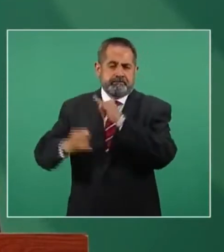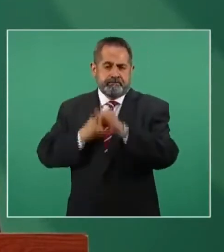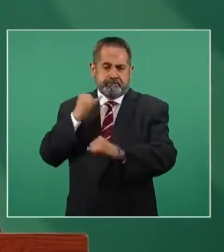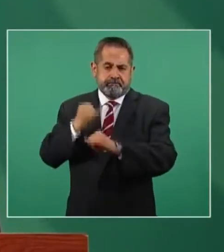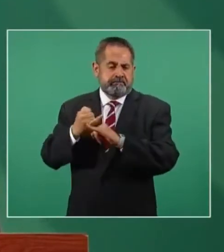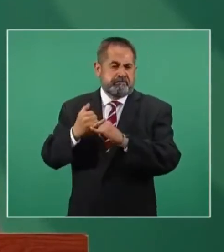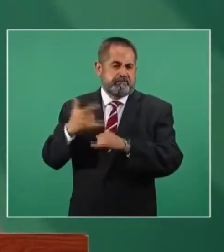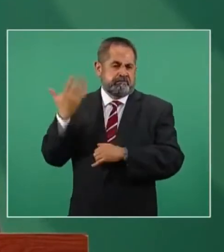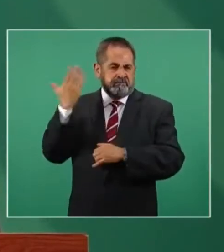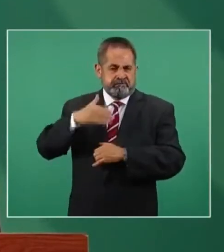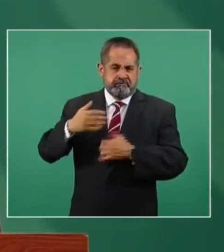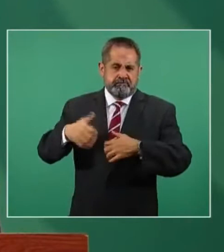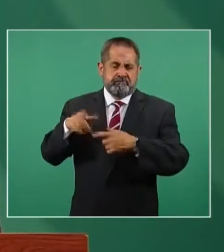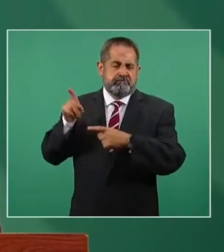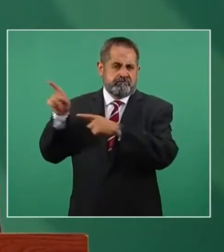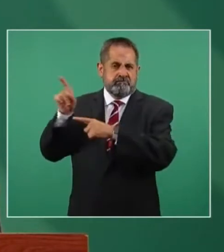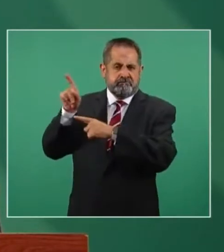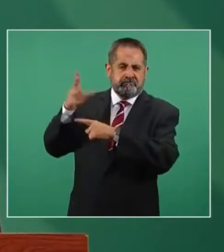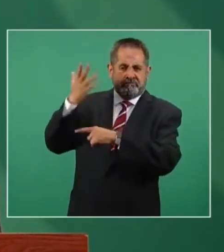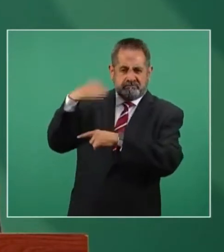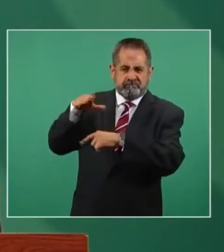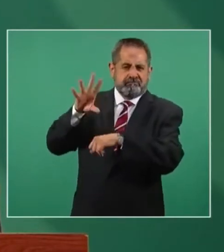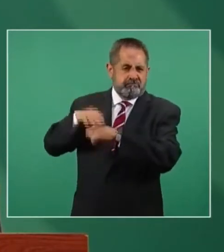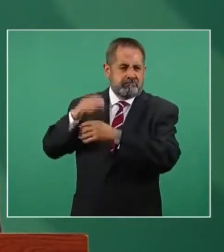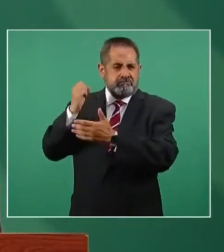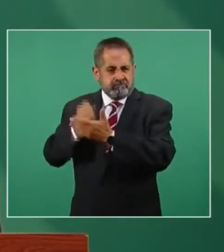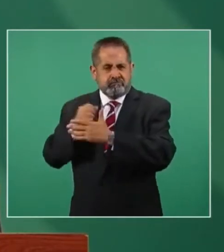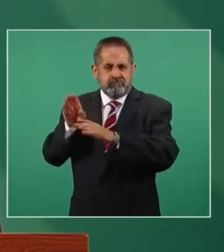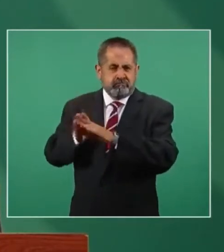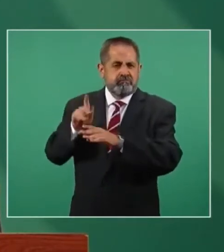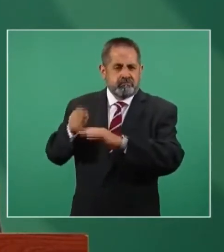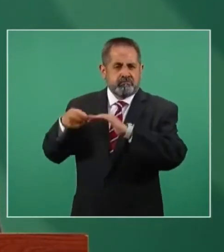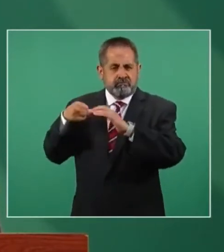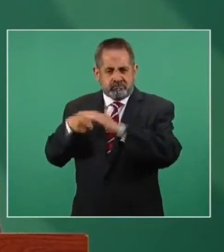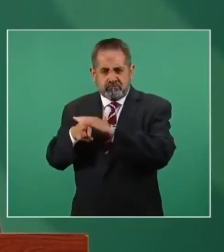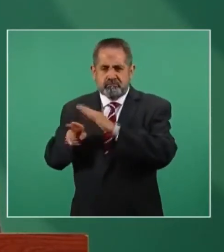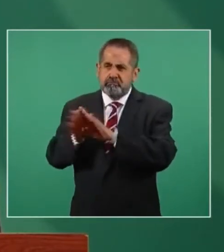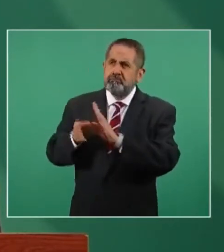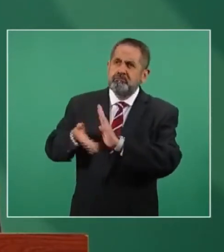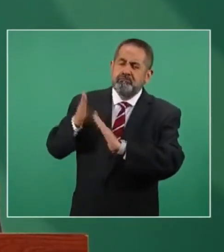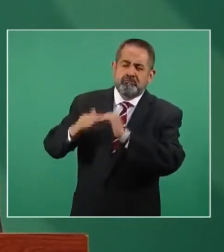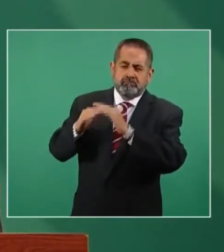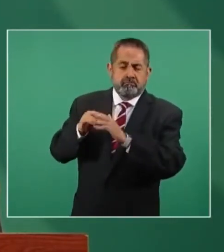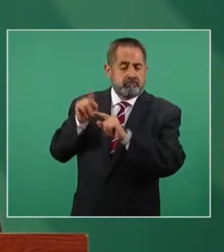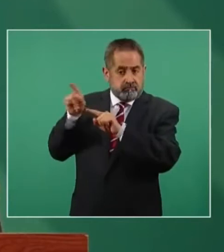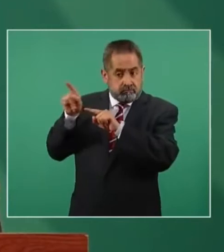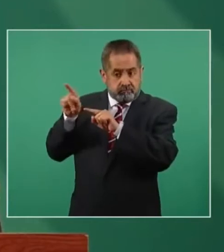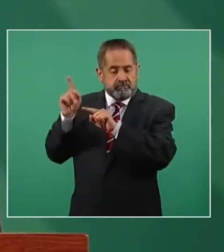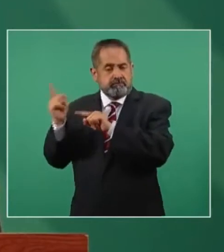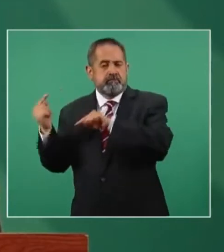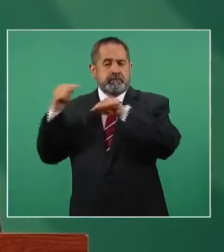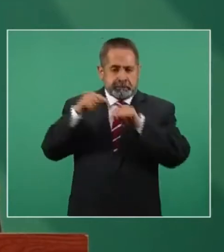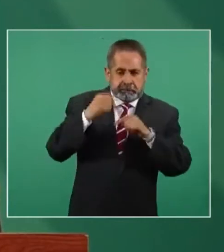con certificado tanto en metro como en asuntos estructurales para que haga un peritaje